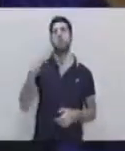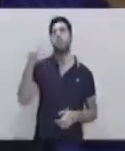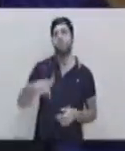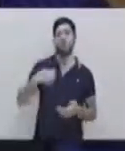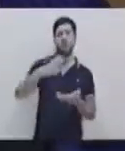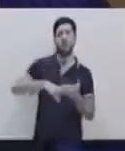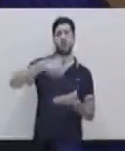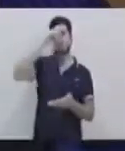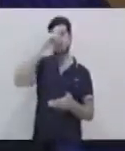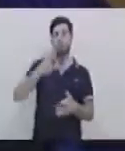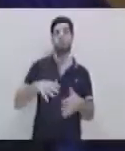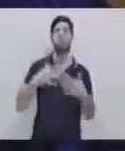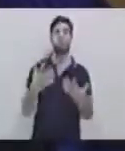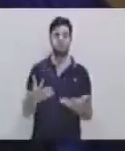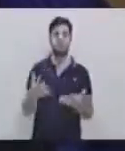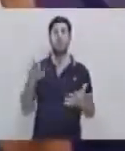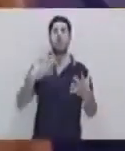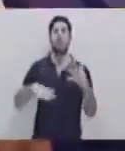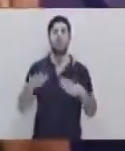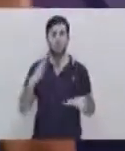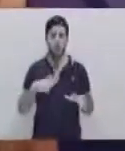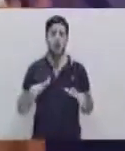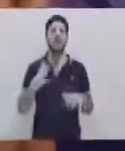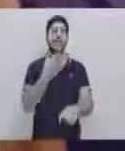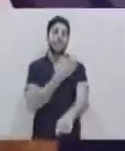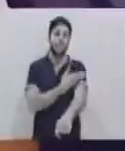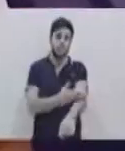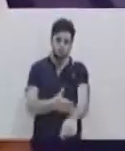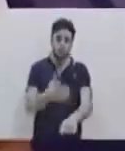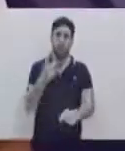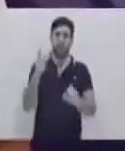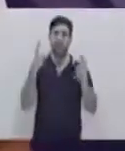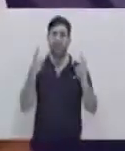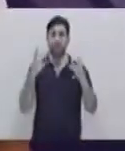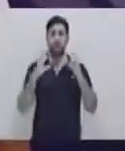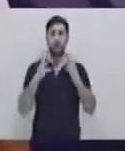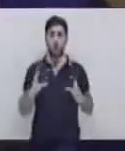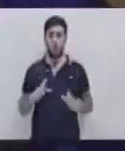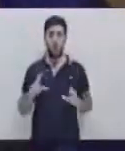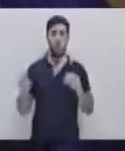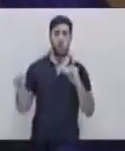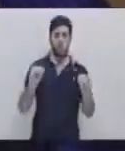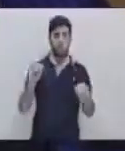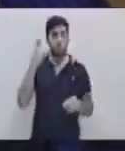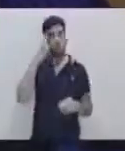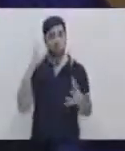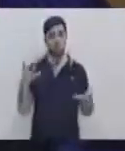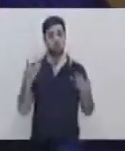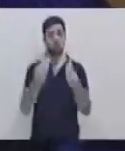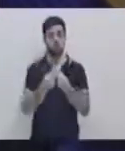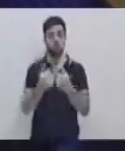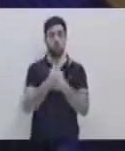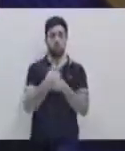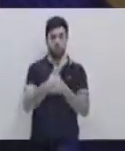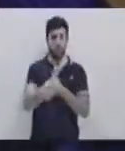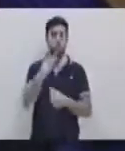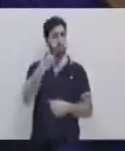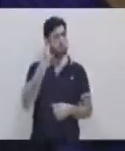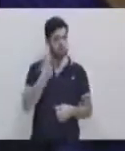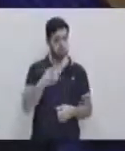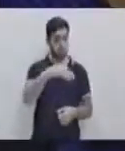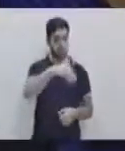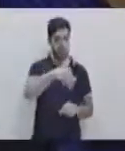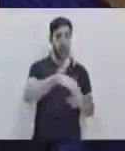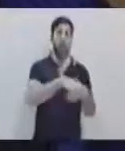El día de hoy aprendimos cómo representar juegos e historias mediante el lenguaje corporal. Recuerda que juntos saldremos